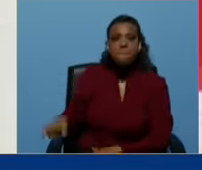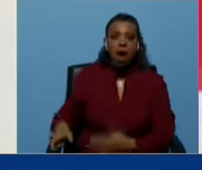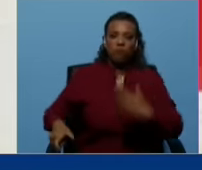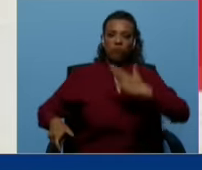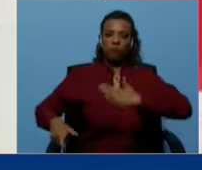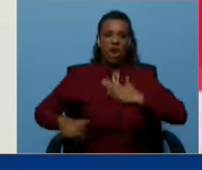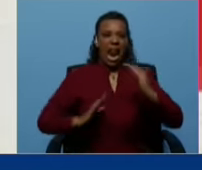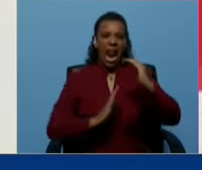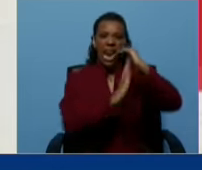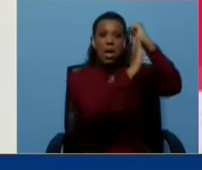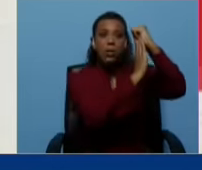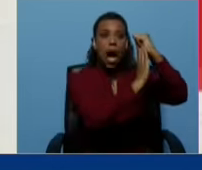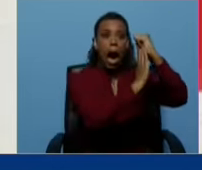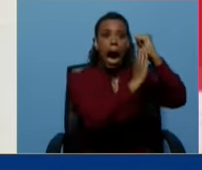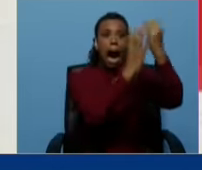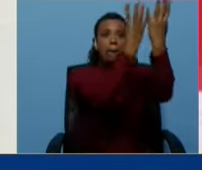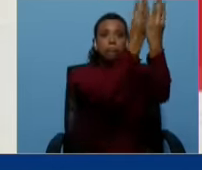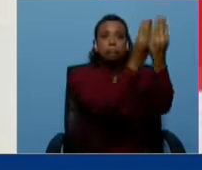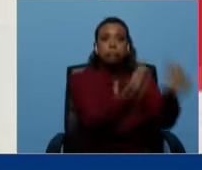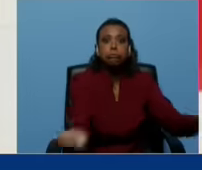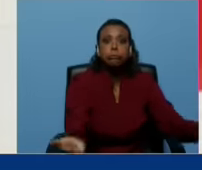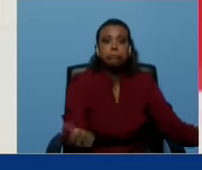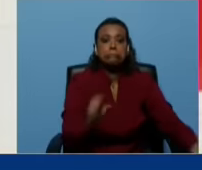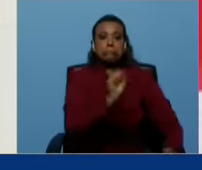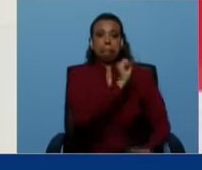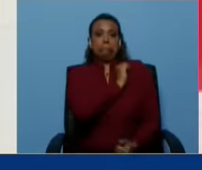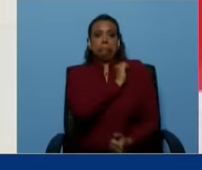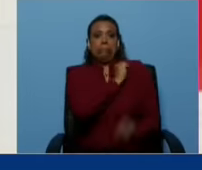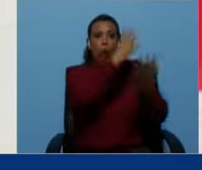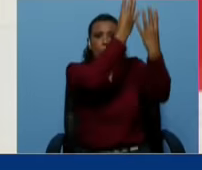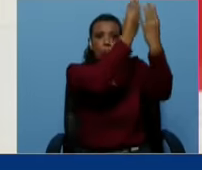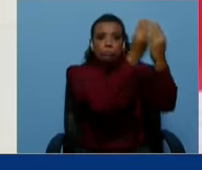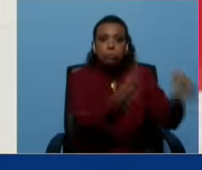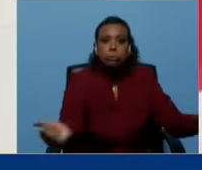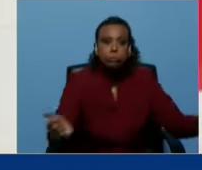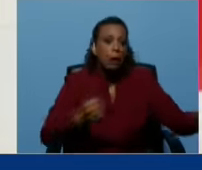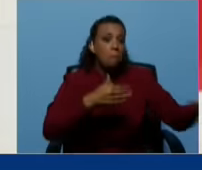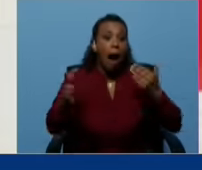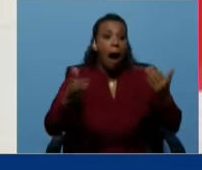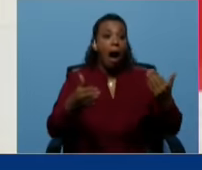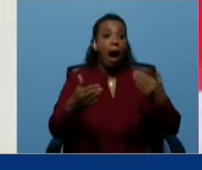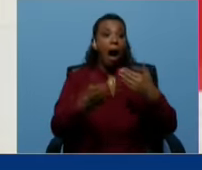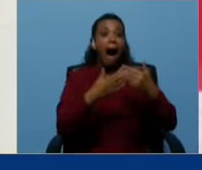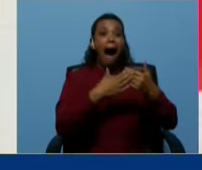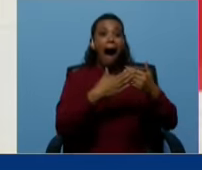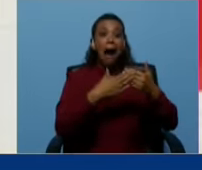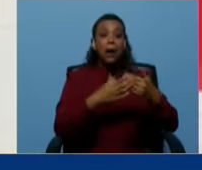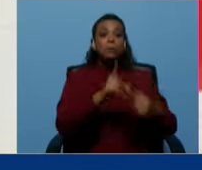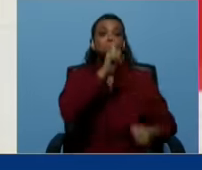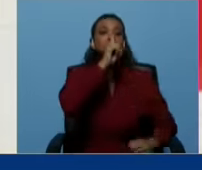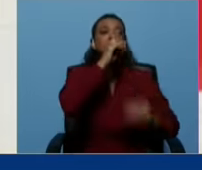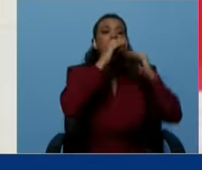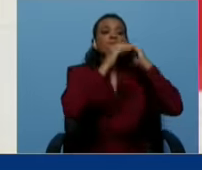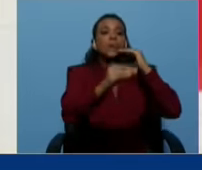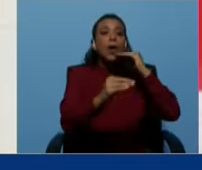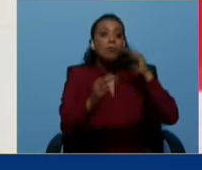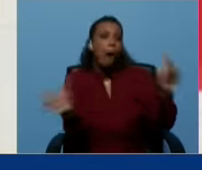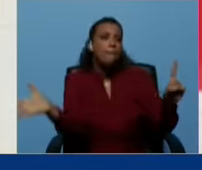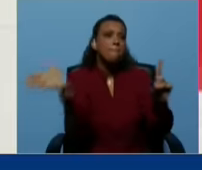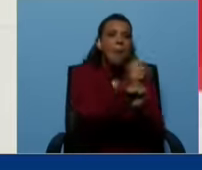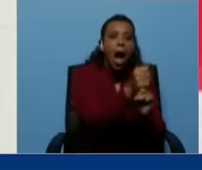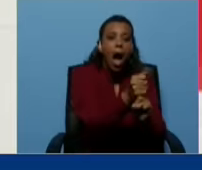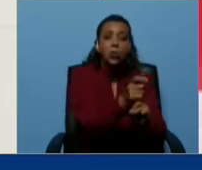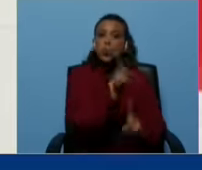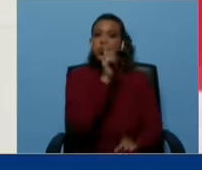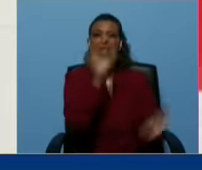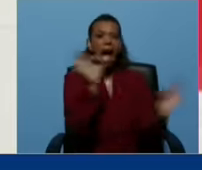Bolívar y huyeron despavoridos. Lo llamaron la batalla silenciosa. No